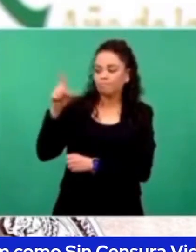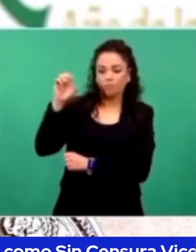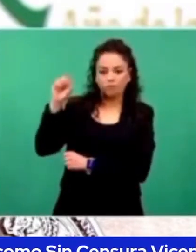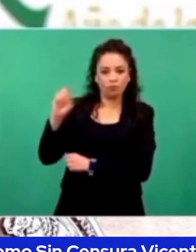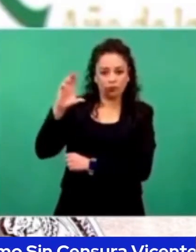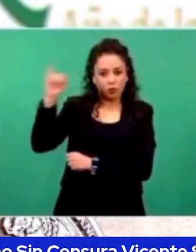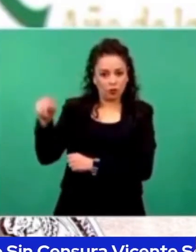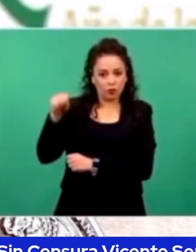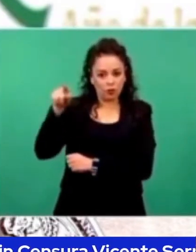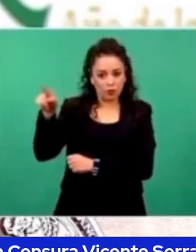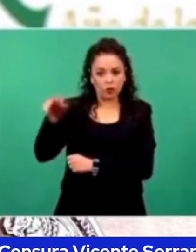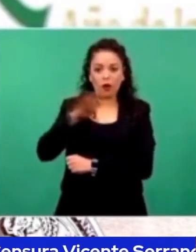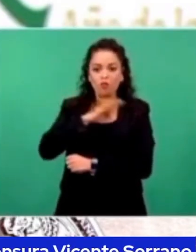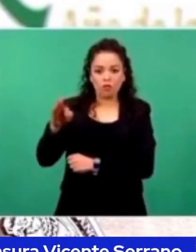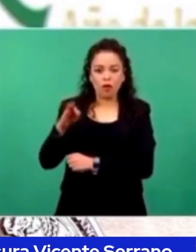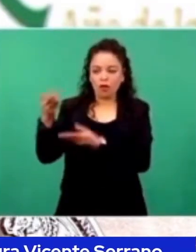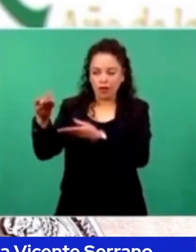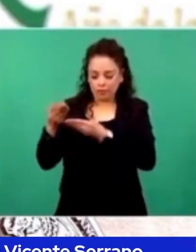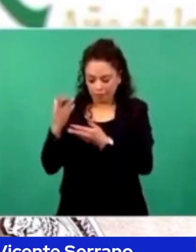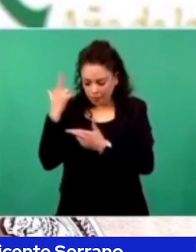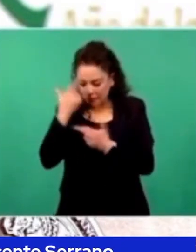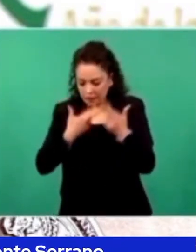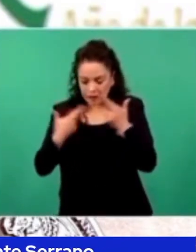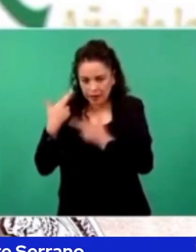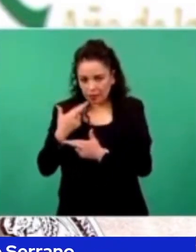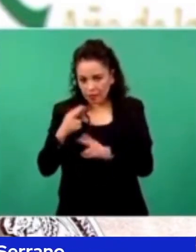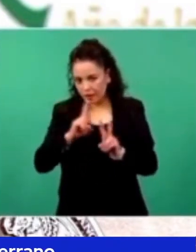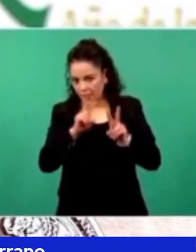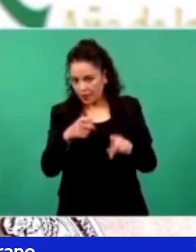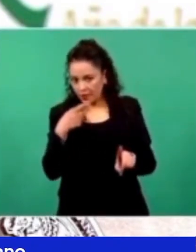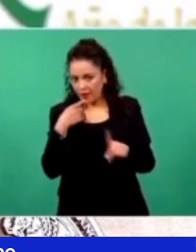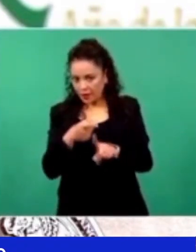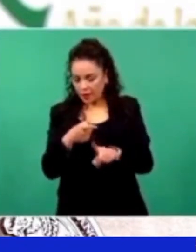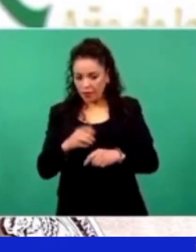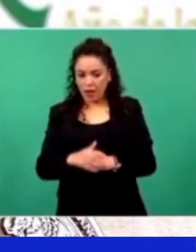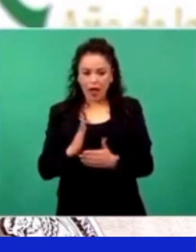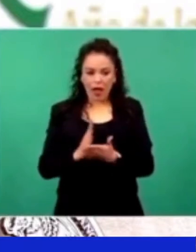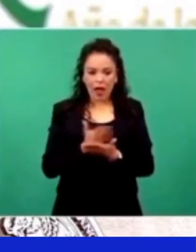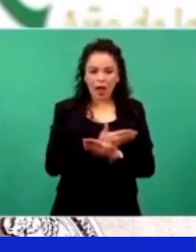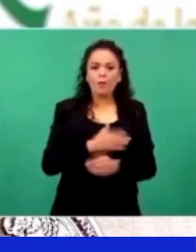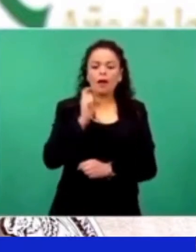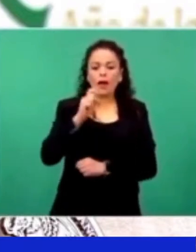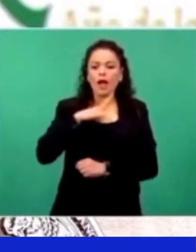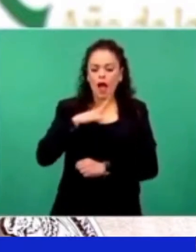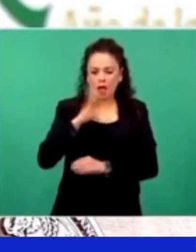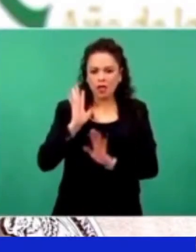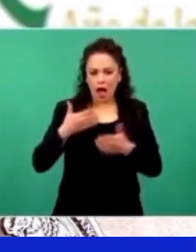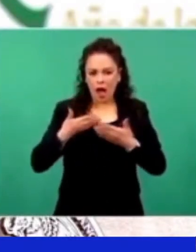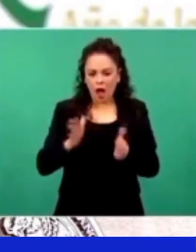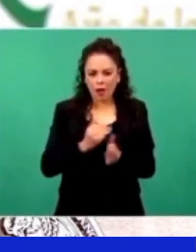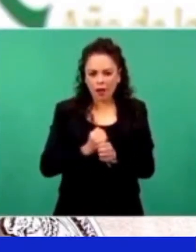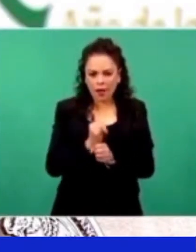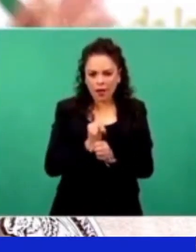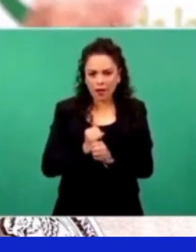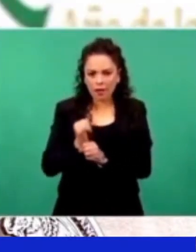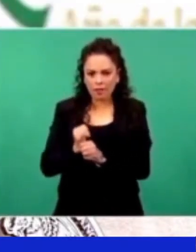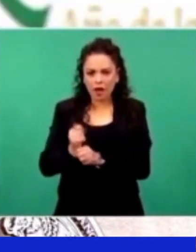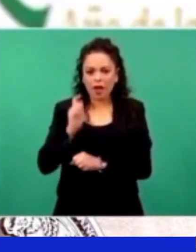pueda atraer el caso. Adicionalmente a ello, hay abiertas investigaciones sobre